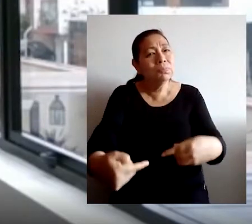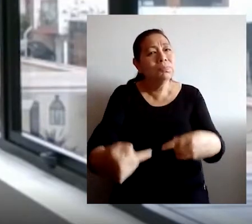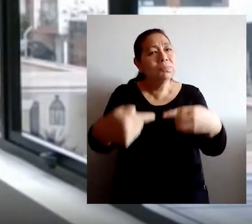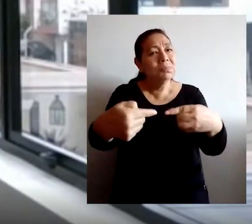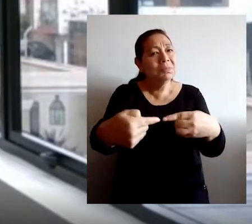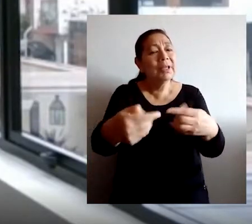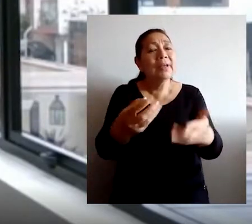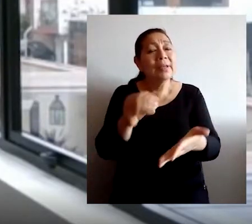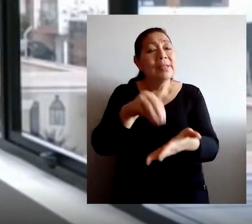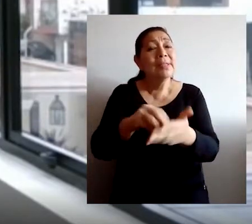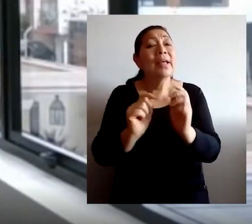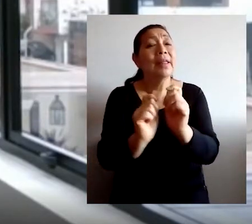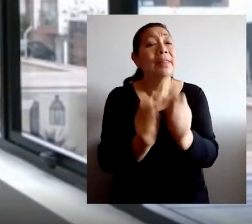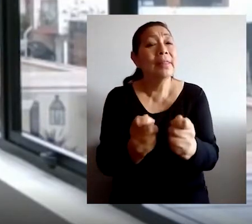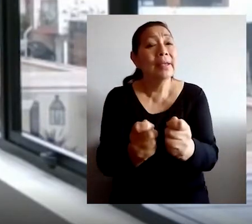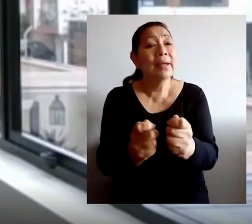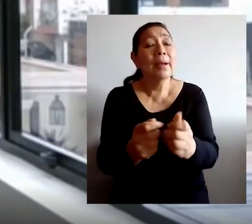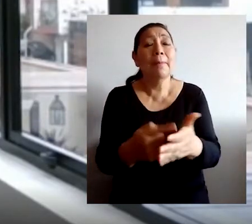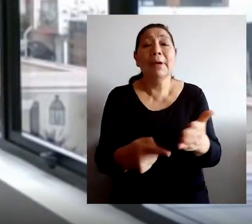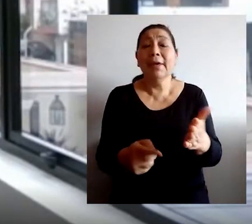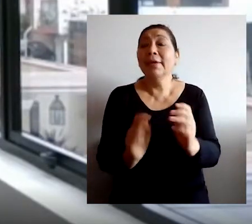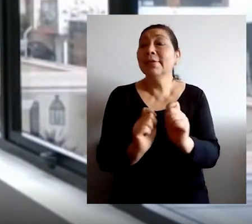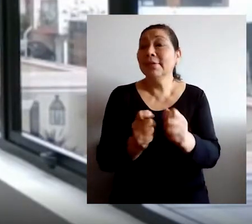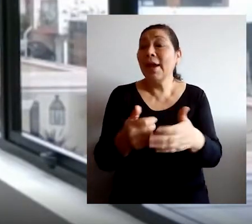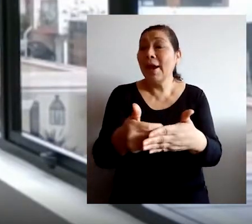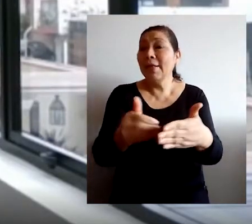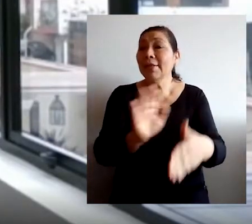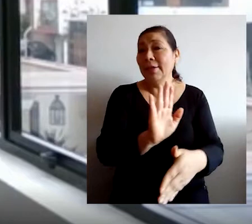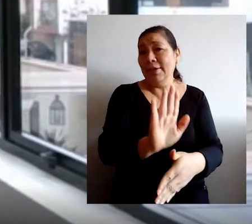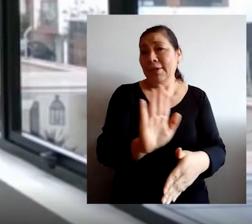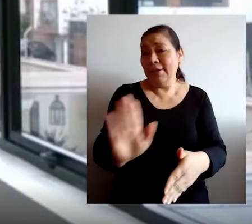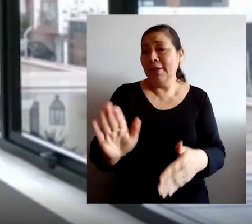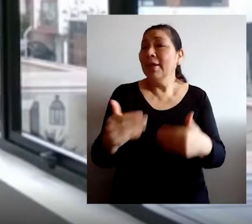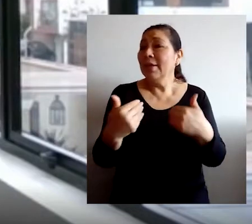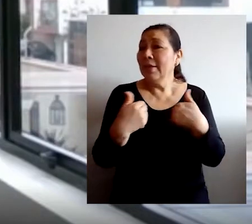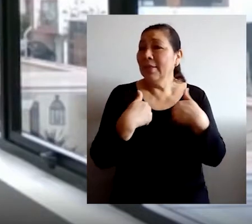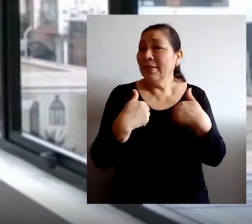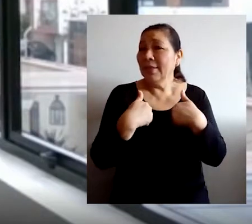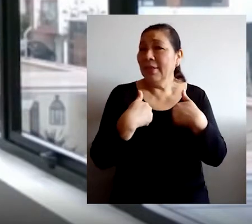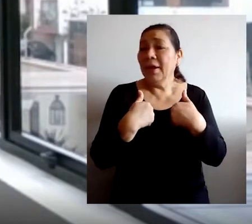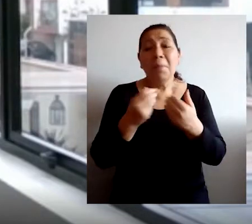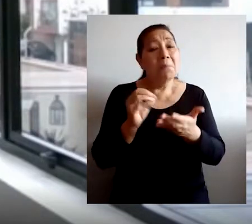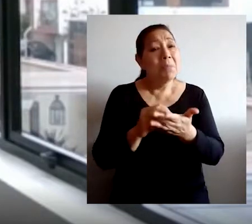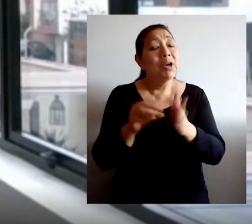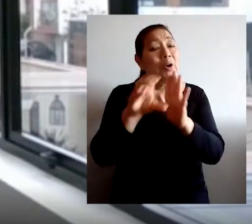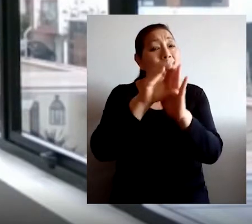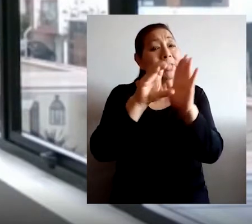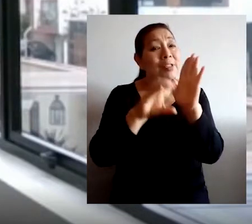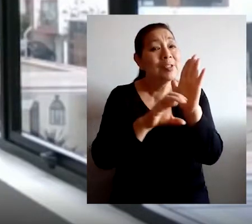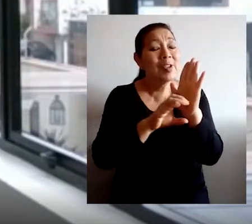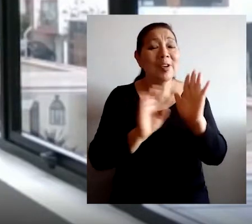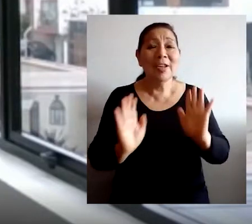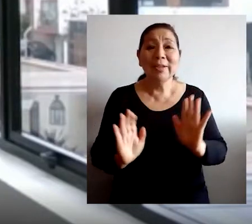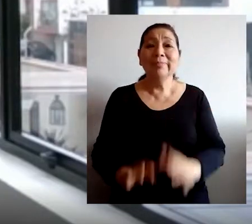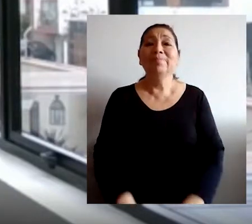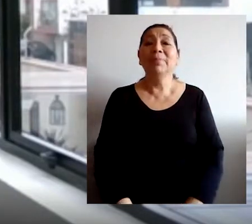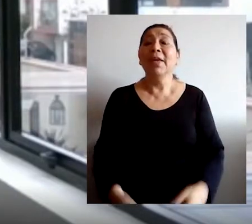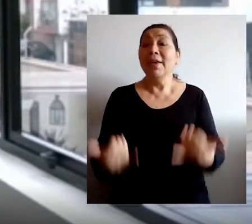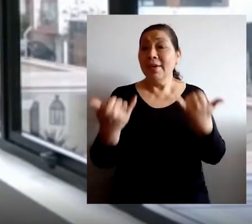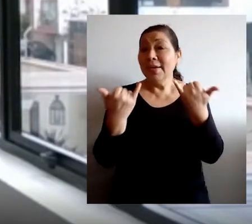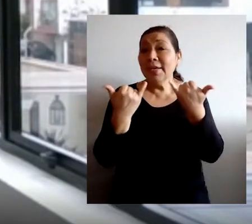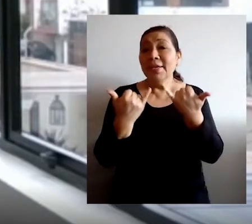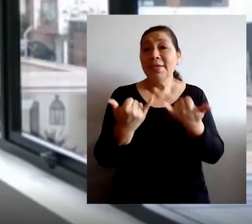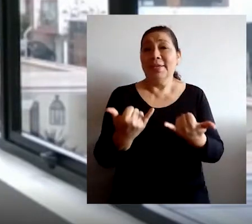discusión que se proponga, la pretensión que se instale ante ella, tenga esencia constitucional. En